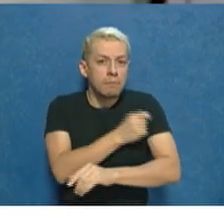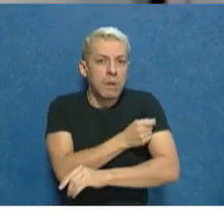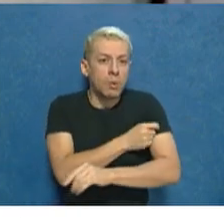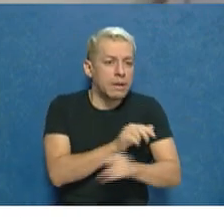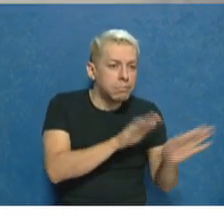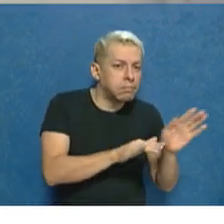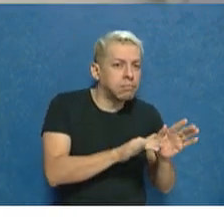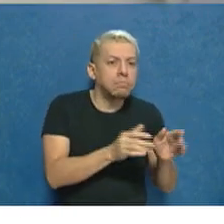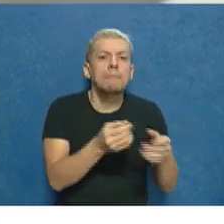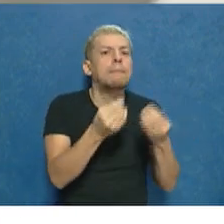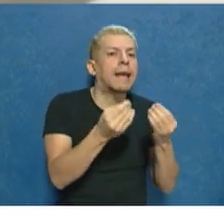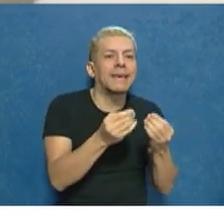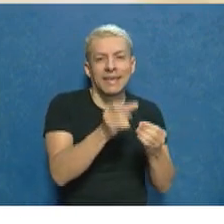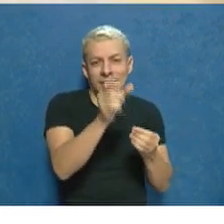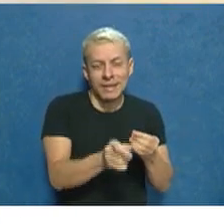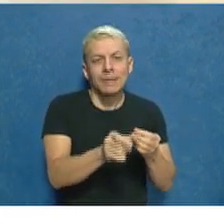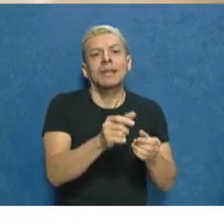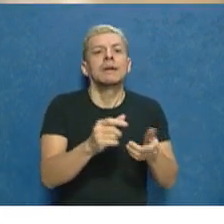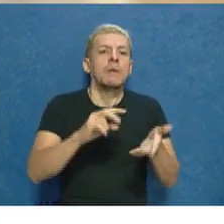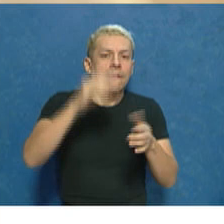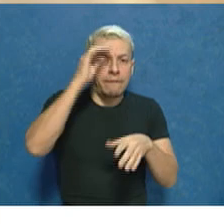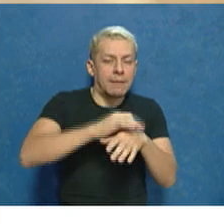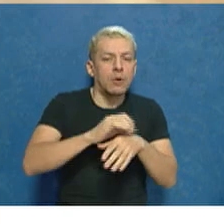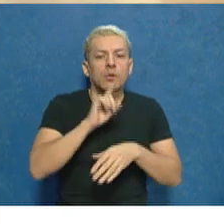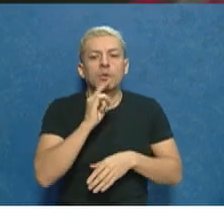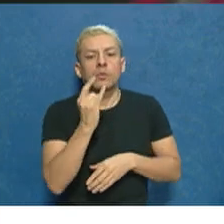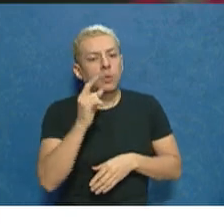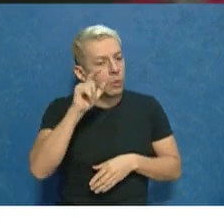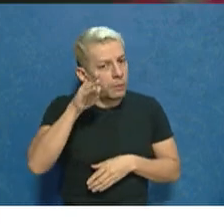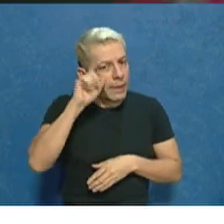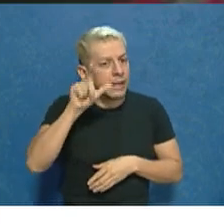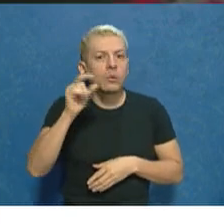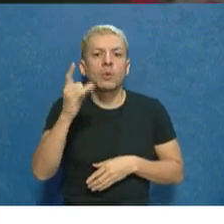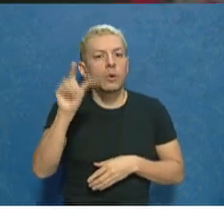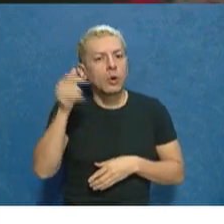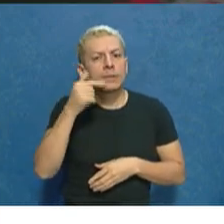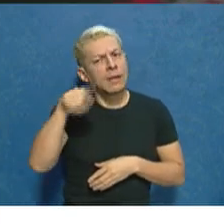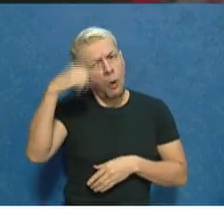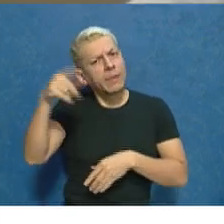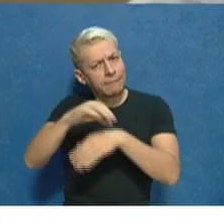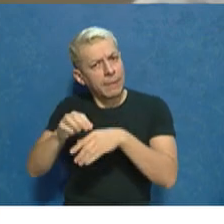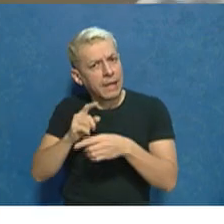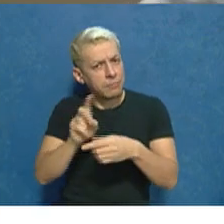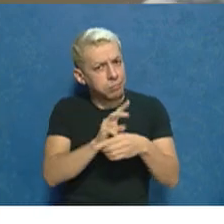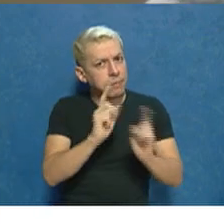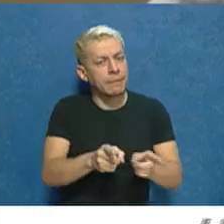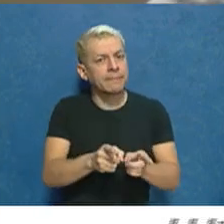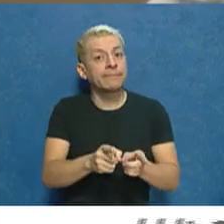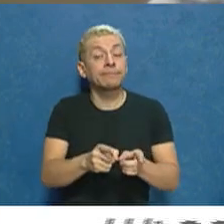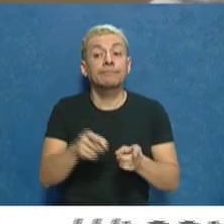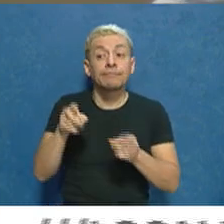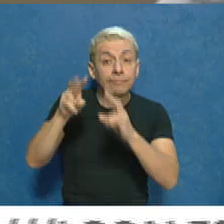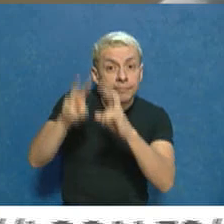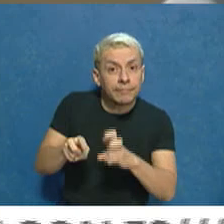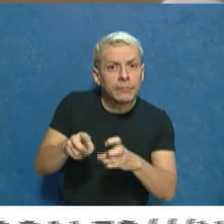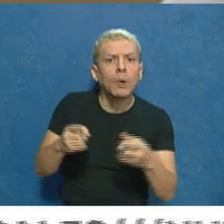prevé eficaz también contra otras infecciones víricas. El estudio Ruti es un estudio que lo que busca es ver si